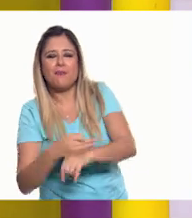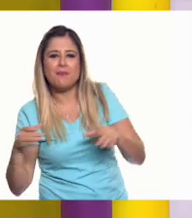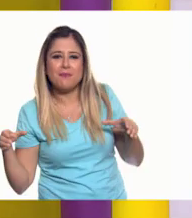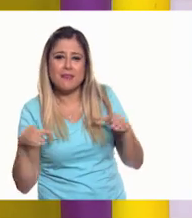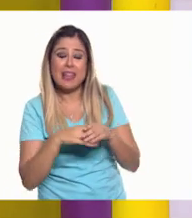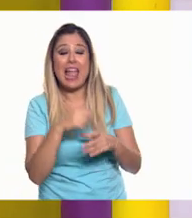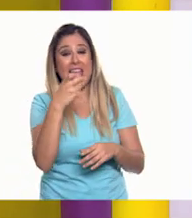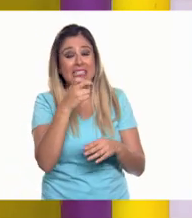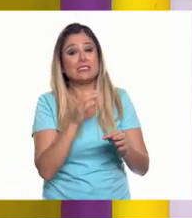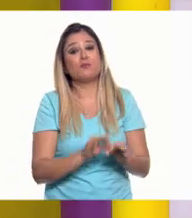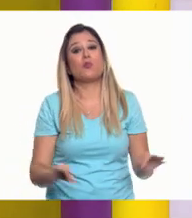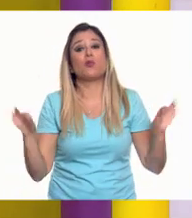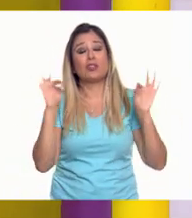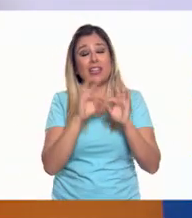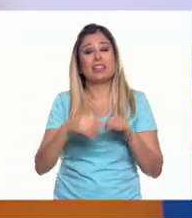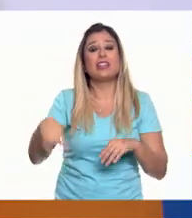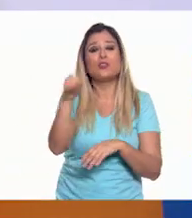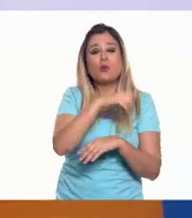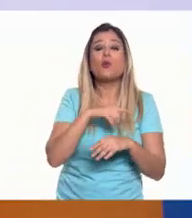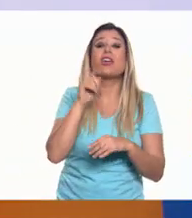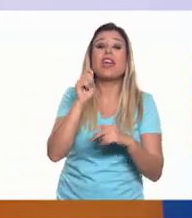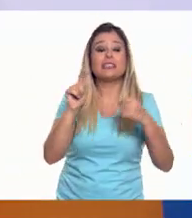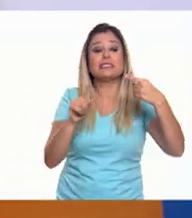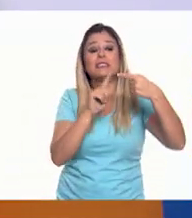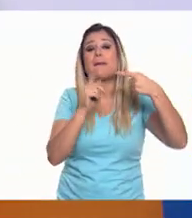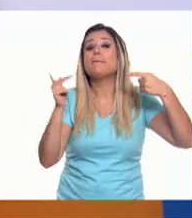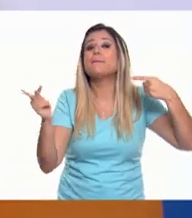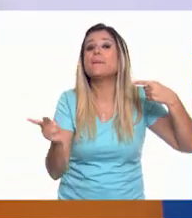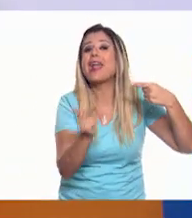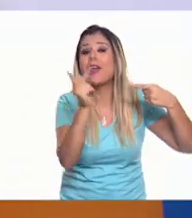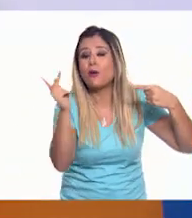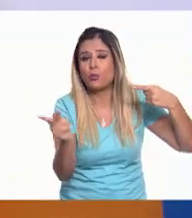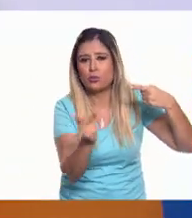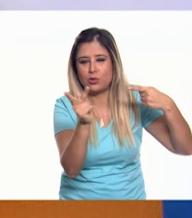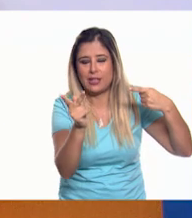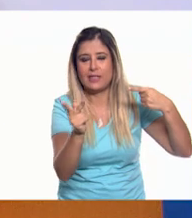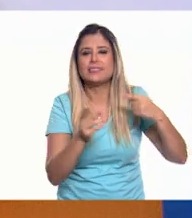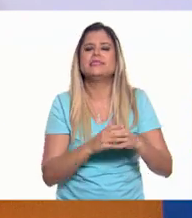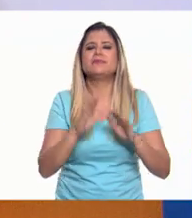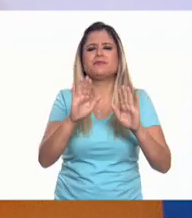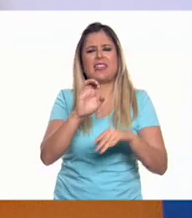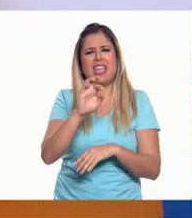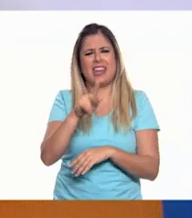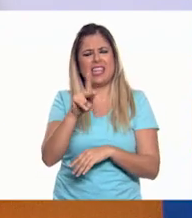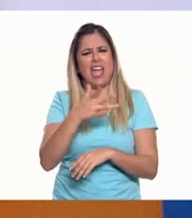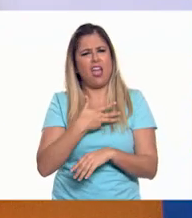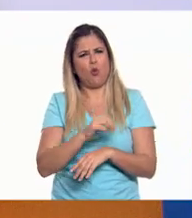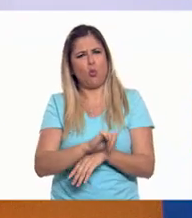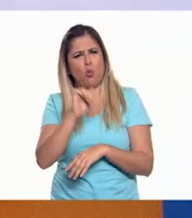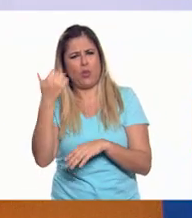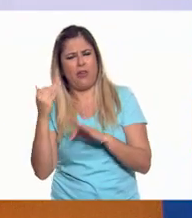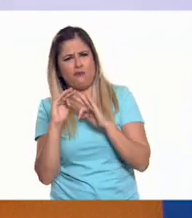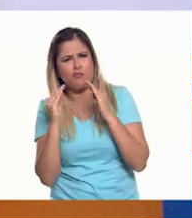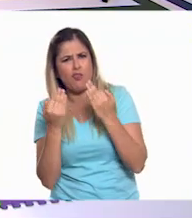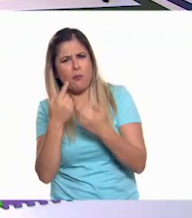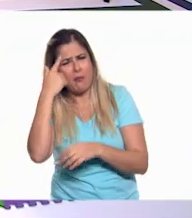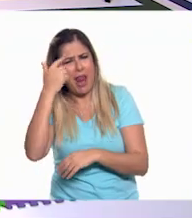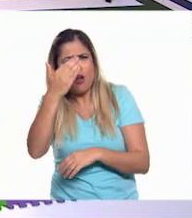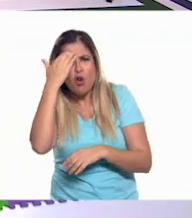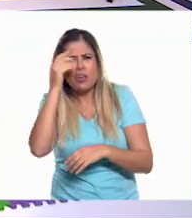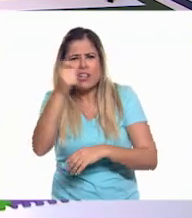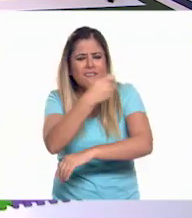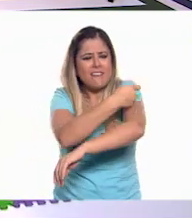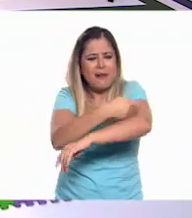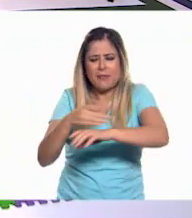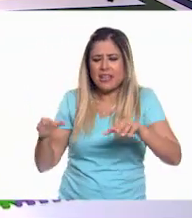es muy importante. Podemos empezar preguntando. Pero, Eric, hay otra forma de conocer tu historia familiar y